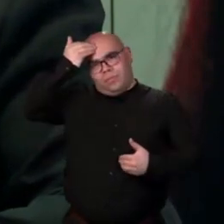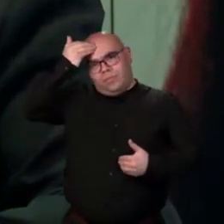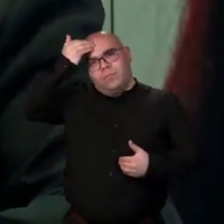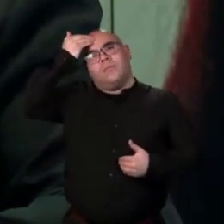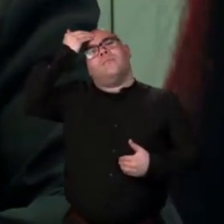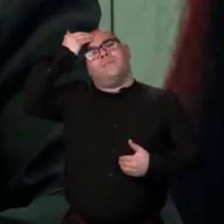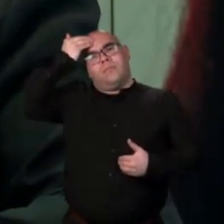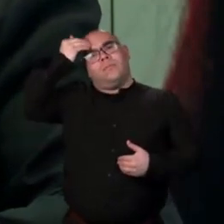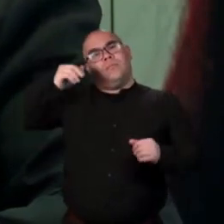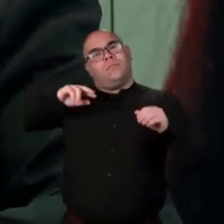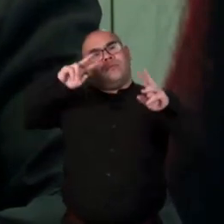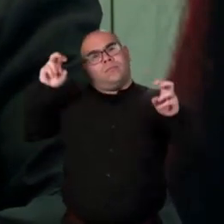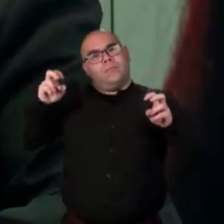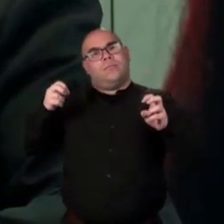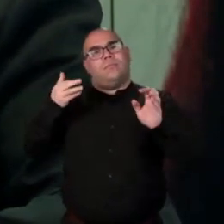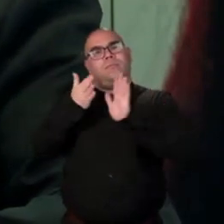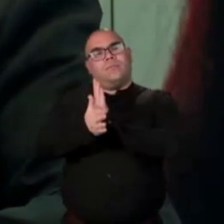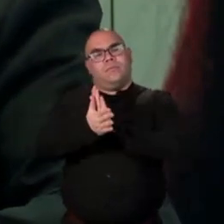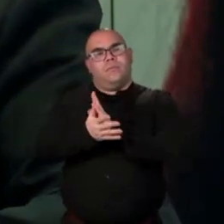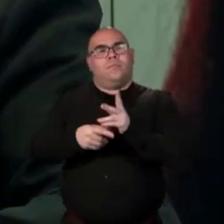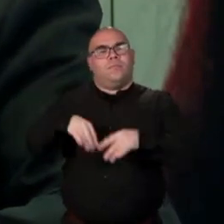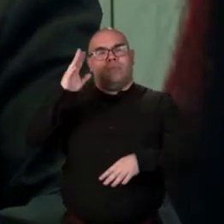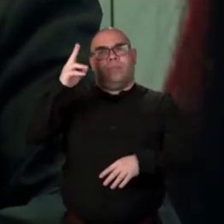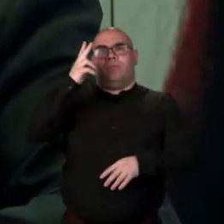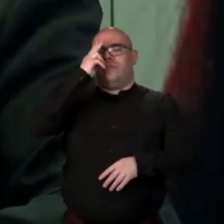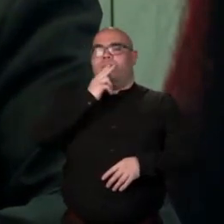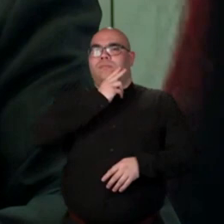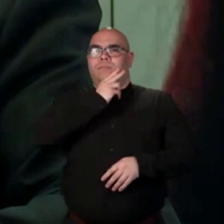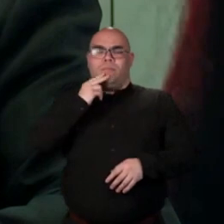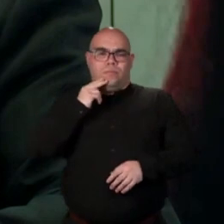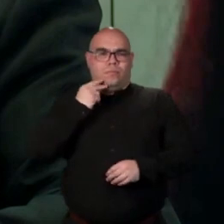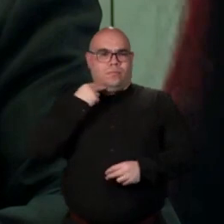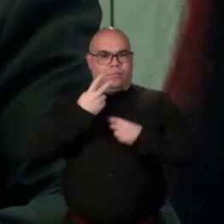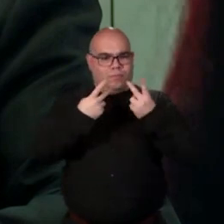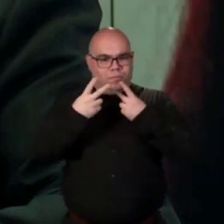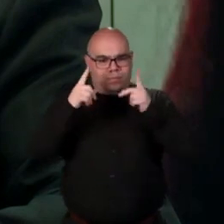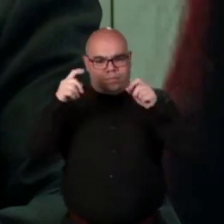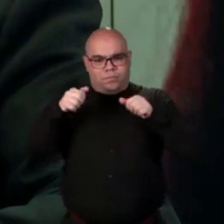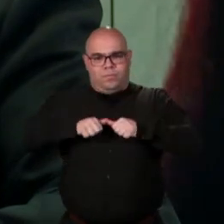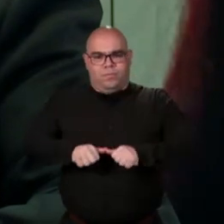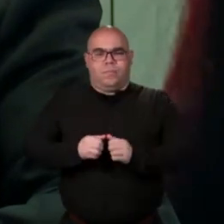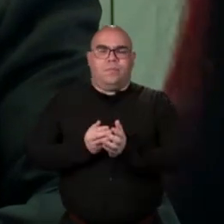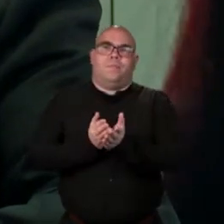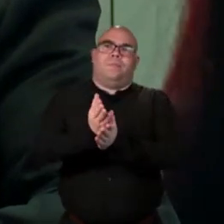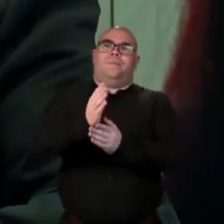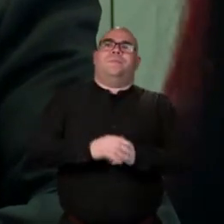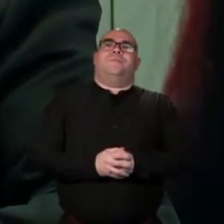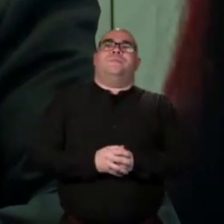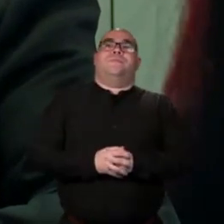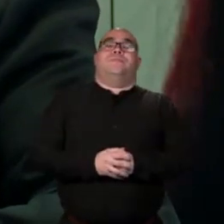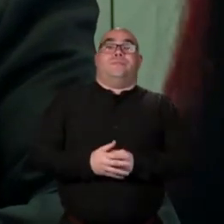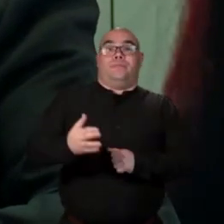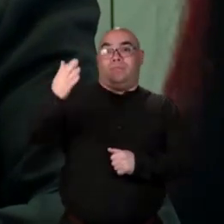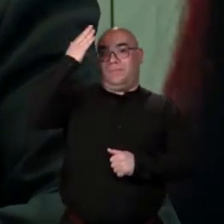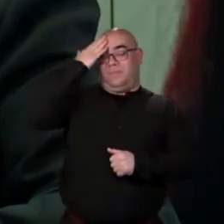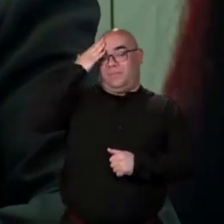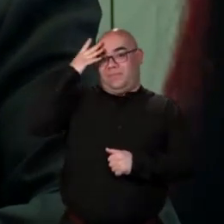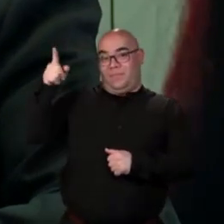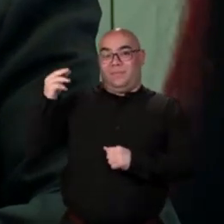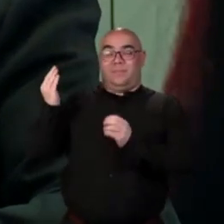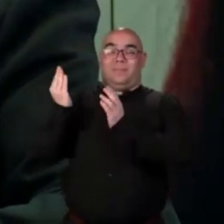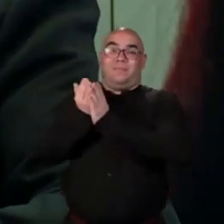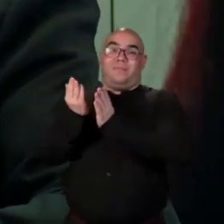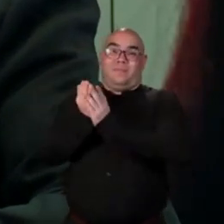explícita el compromiso con una mirada integral de la sostenibilidad. Para el caso de las instituciones de